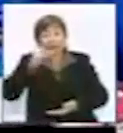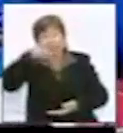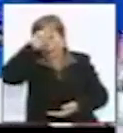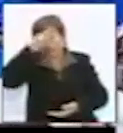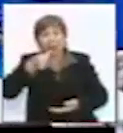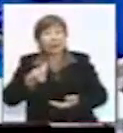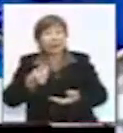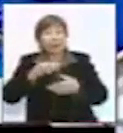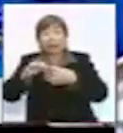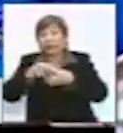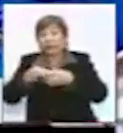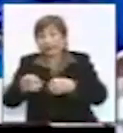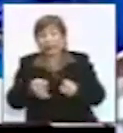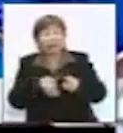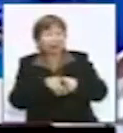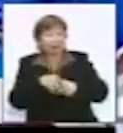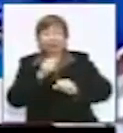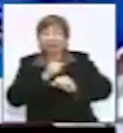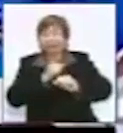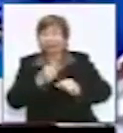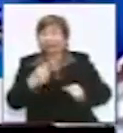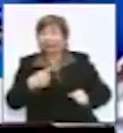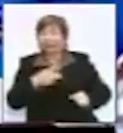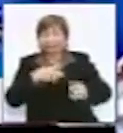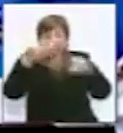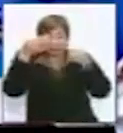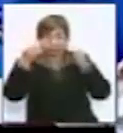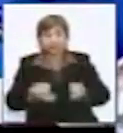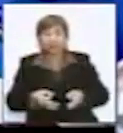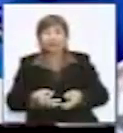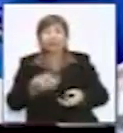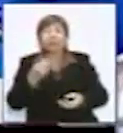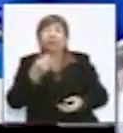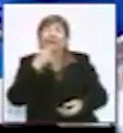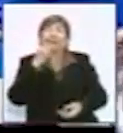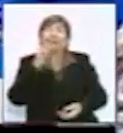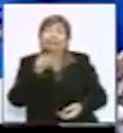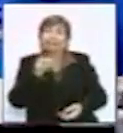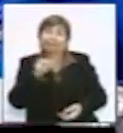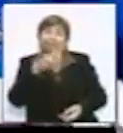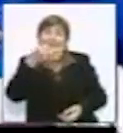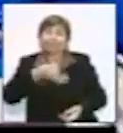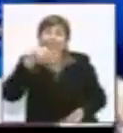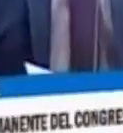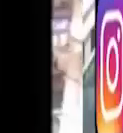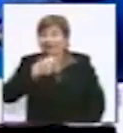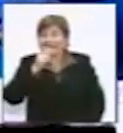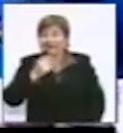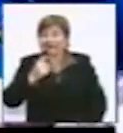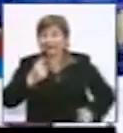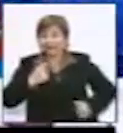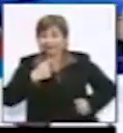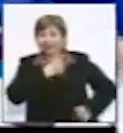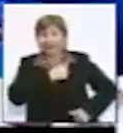ser firmes porque estamos hablando para los verdaderos peruanos que creen en democracia. Porque ellos nos van a pedir cuenta a nosotros que